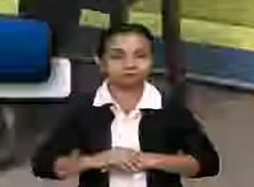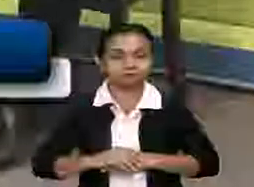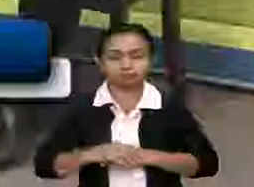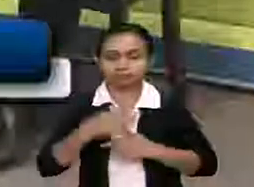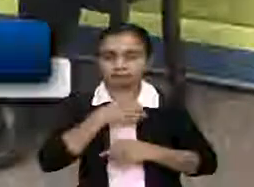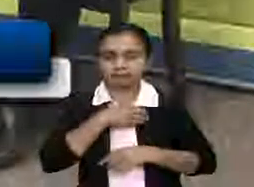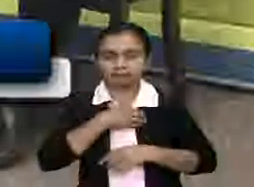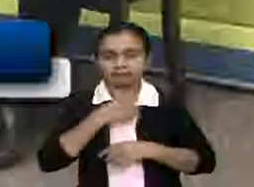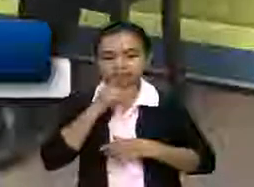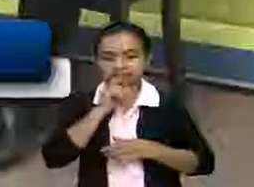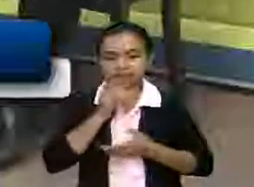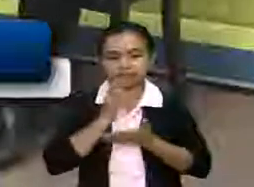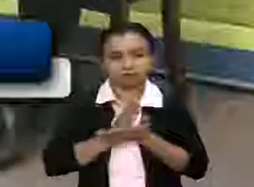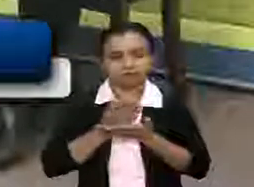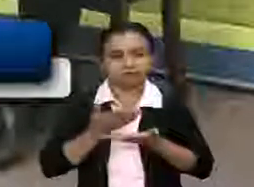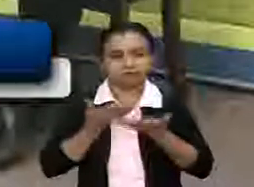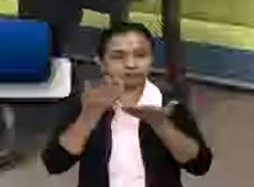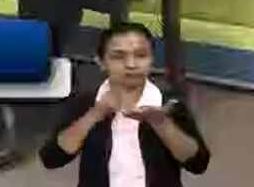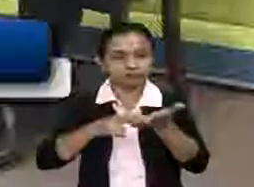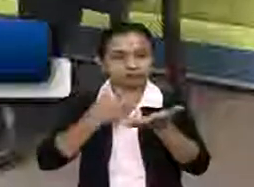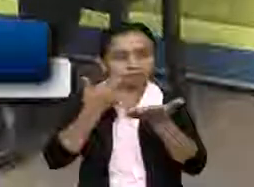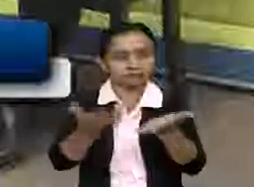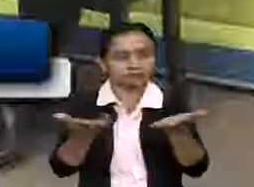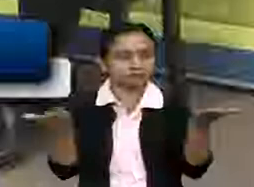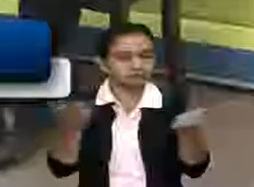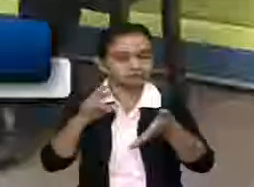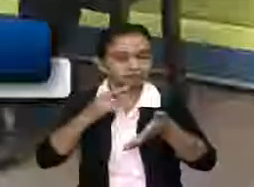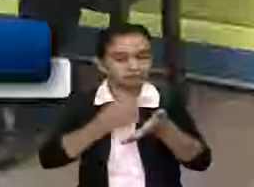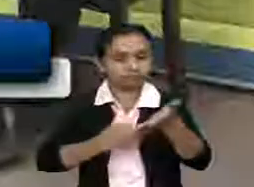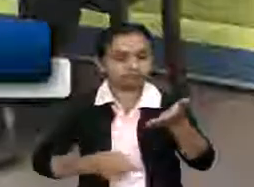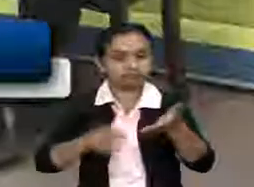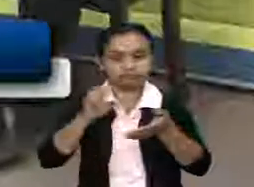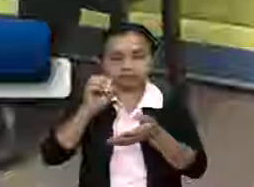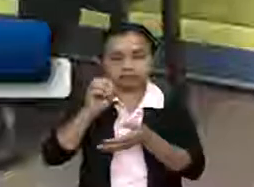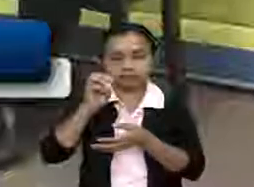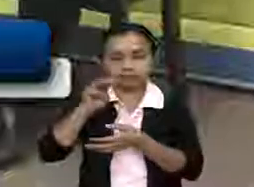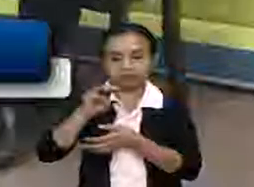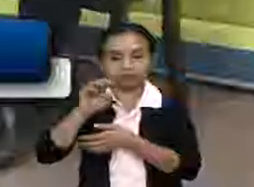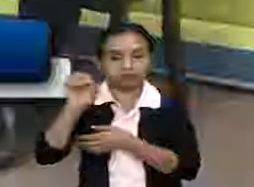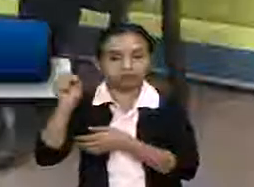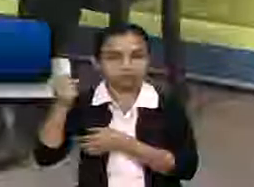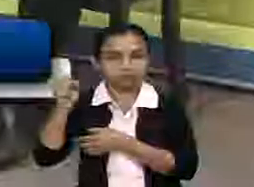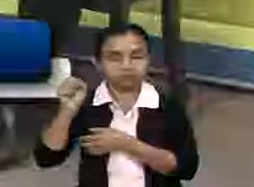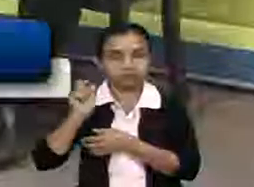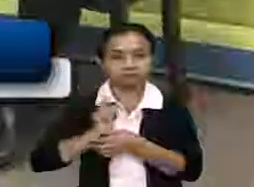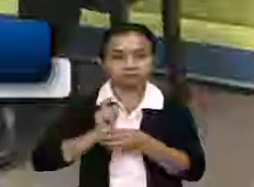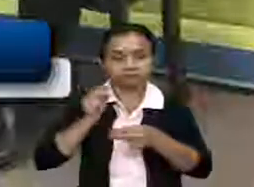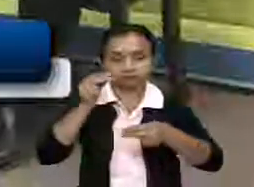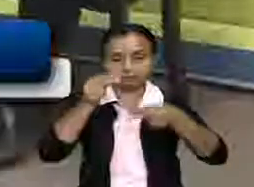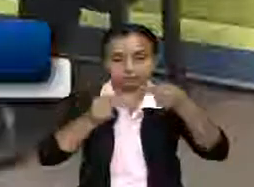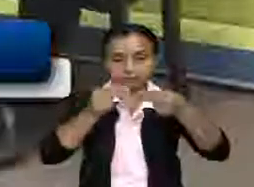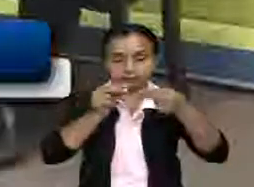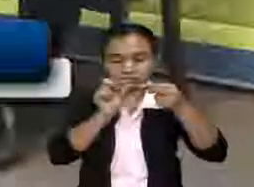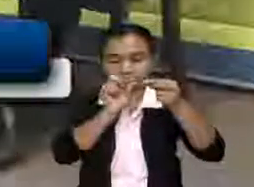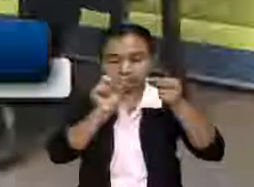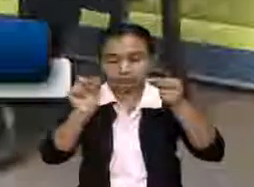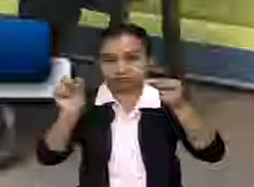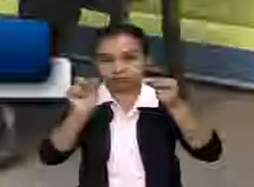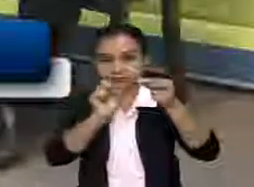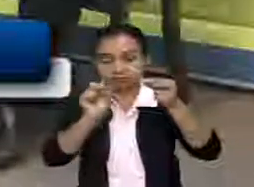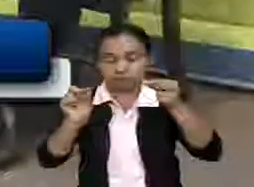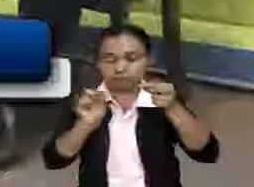que sea esta es la web mundial de la salud tiene un indicador específico que es